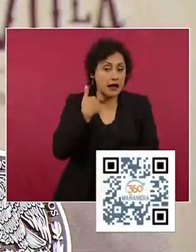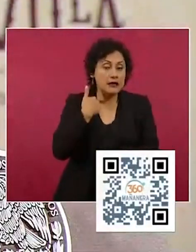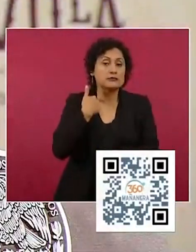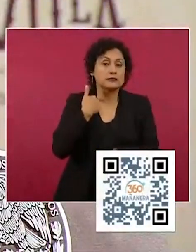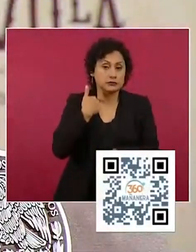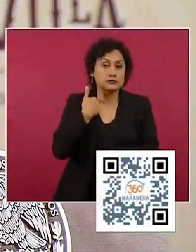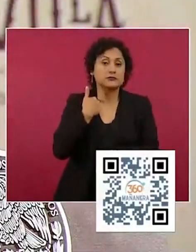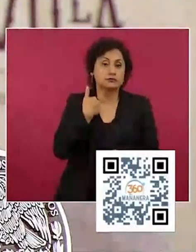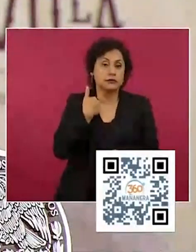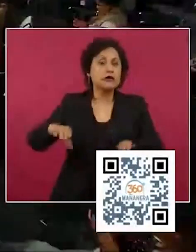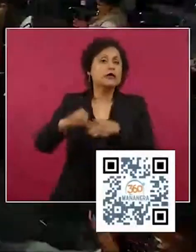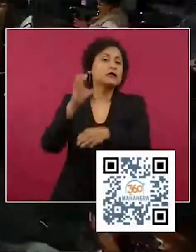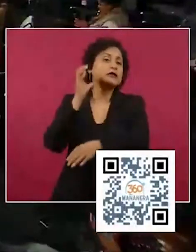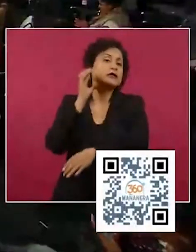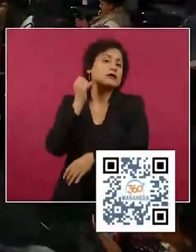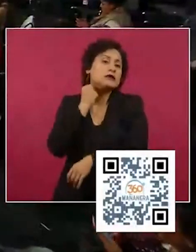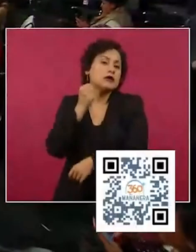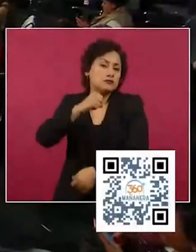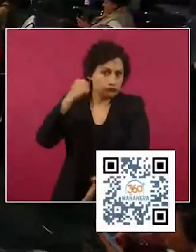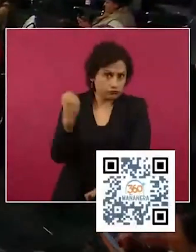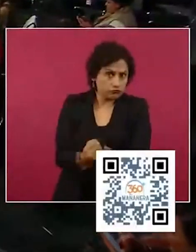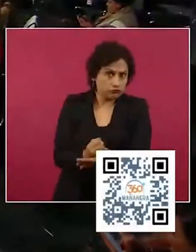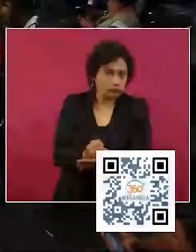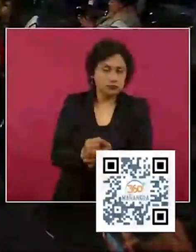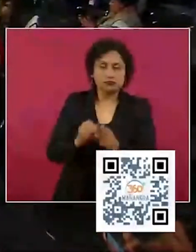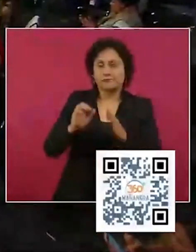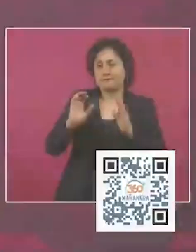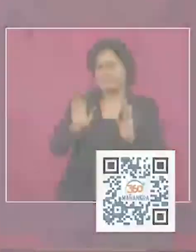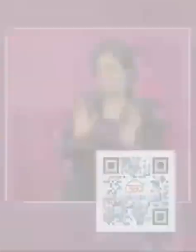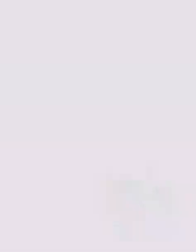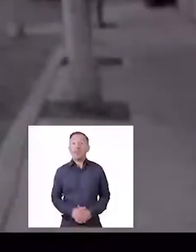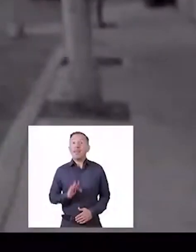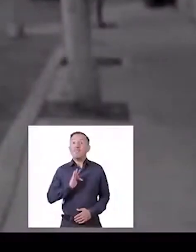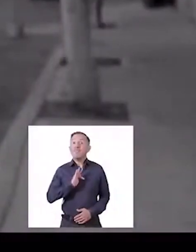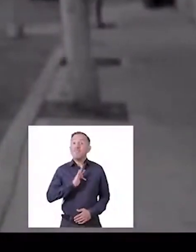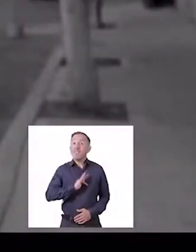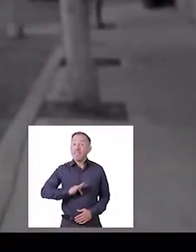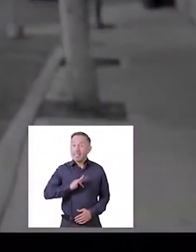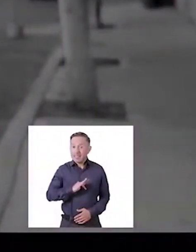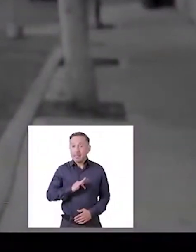voraces del sector minero Bueno eso es decisión felicidades